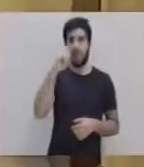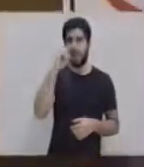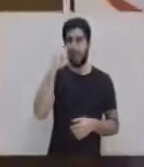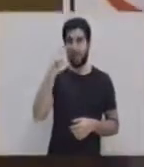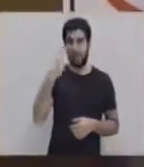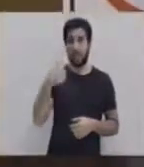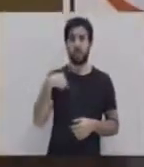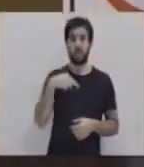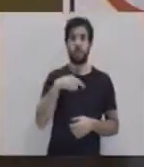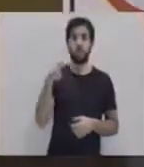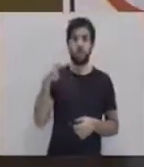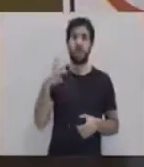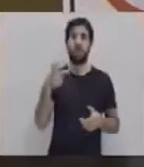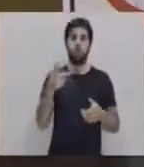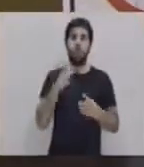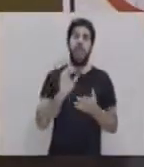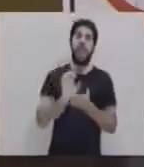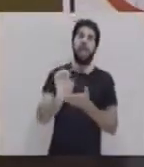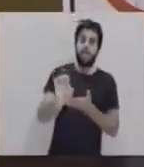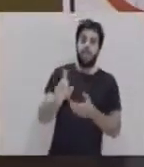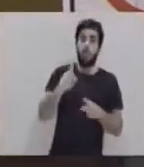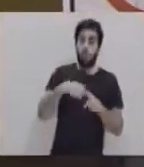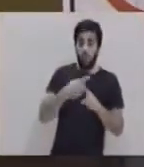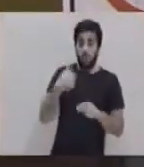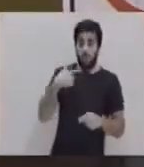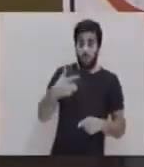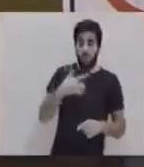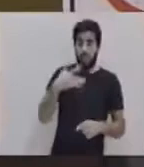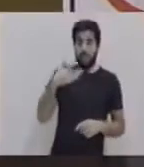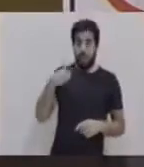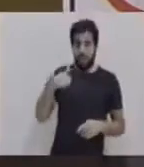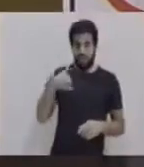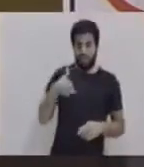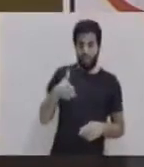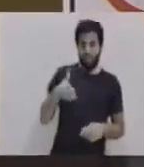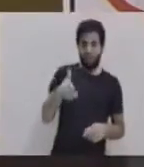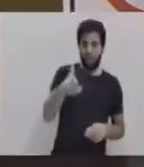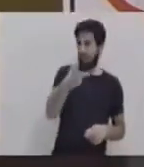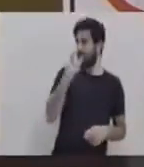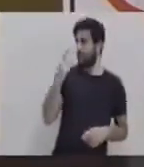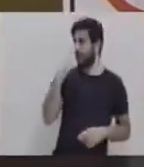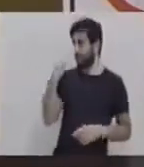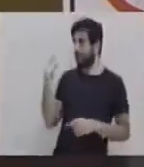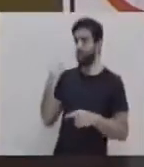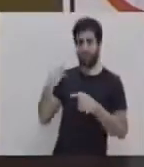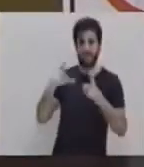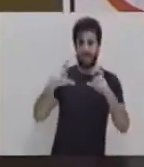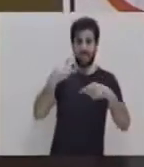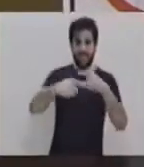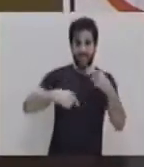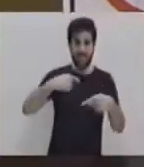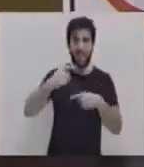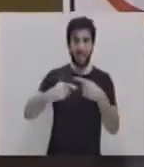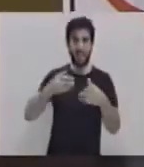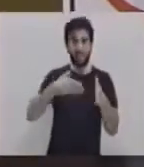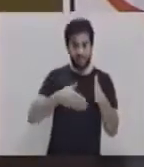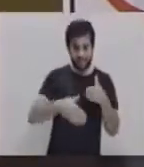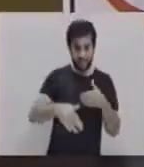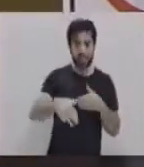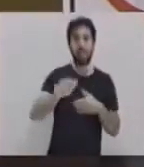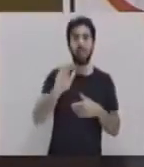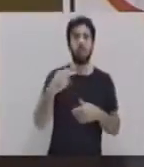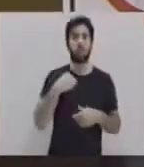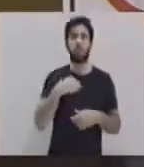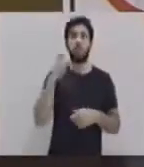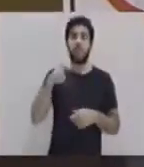necesitamos contrarrestar fuerzas, ¿sí? Ajá. Al momento de que esta energía se está dando con el movimiento, ¿verdad? De los neumáticos rodando sobre el pavimento,